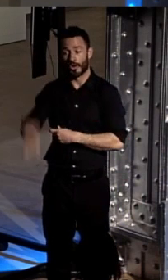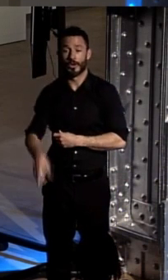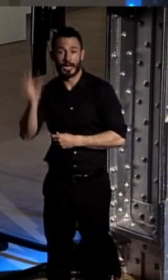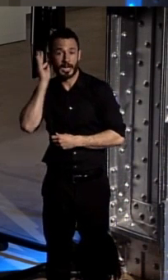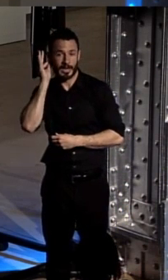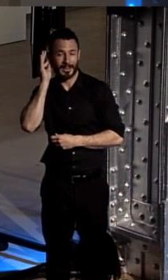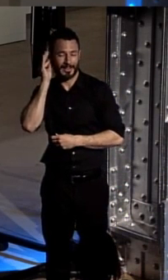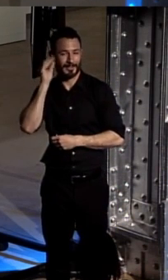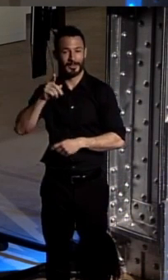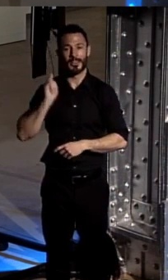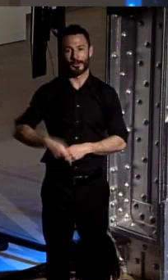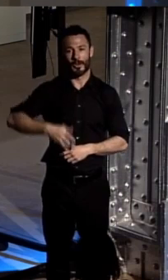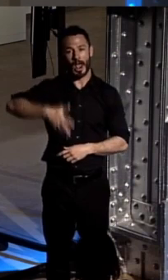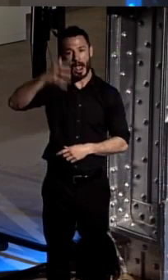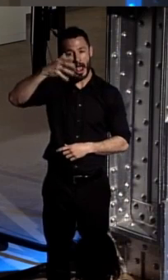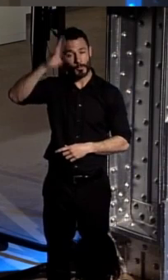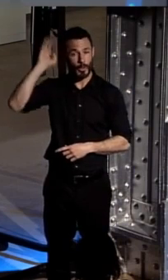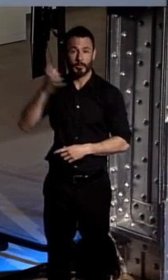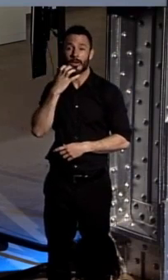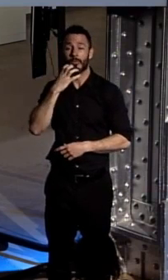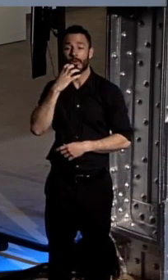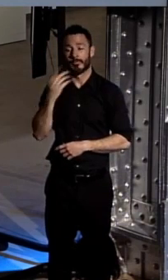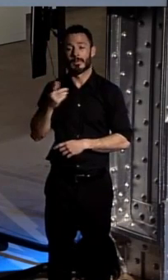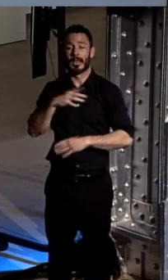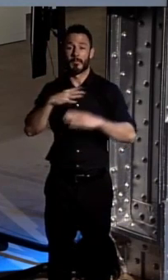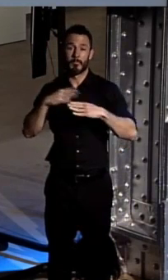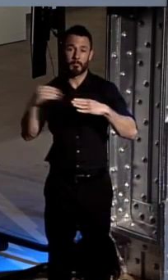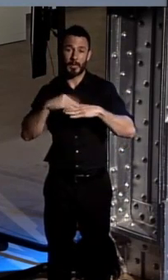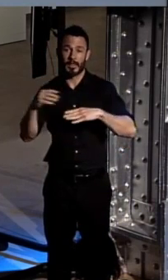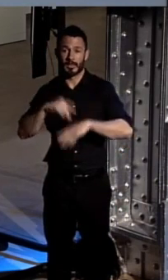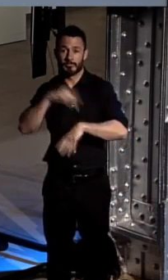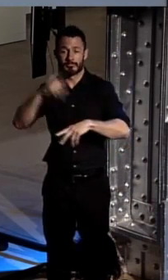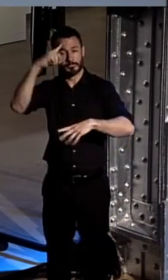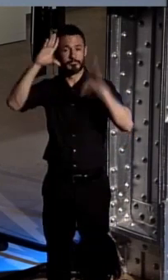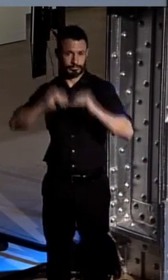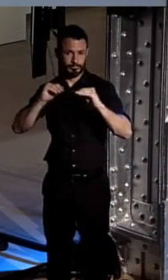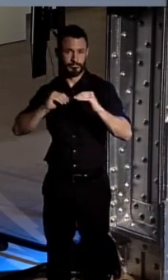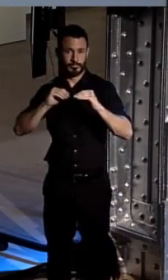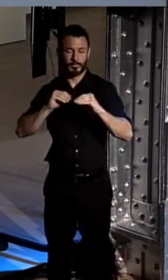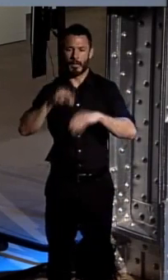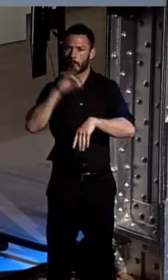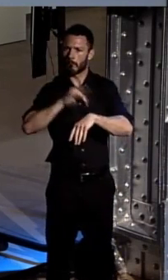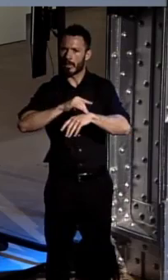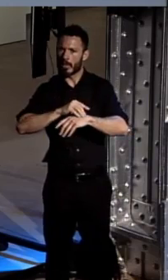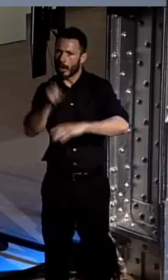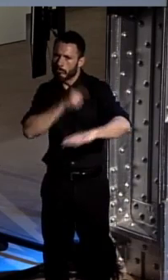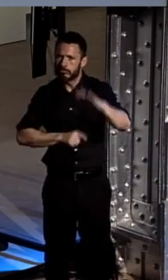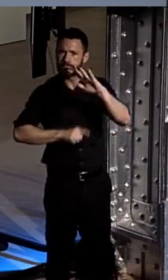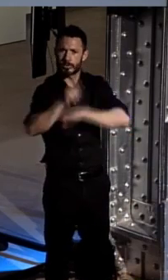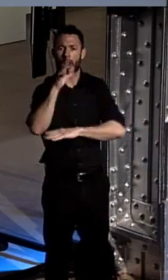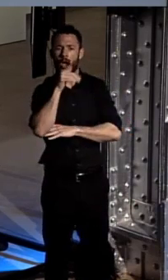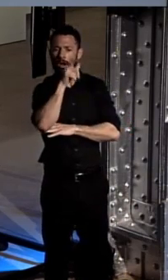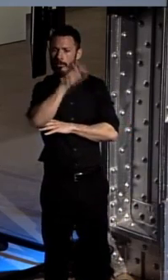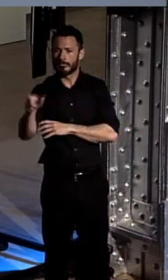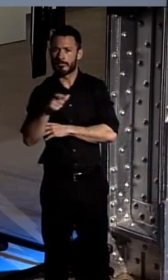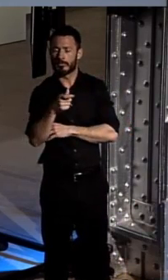un enorme vuelo mediático, que son los pacientes vegetativos. La medicina ha crecido de manera bastante desproporcionada. Hoy tenemos la capacidad de salvar vidas